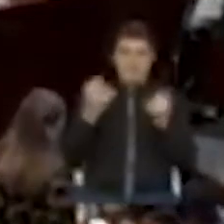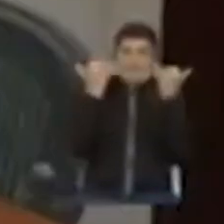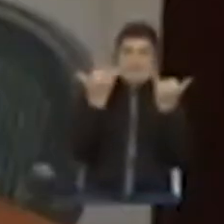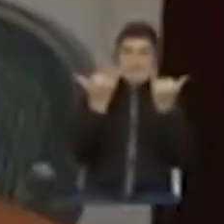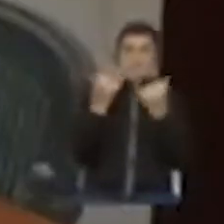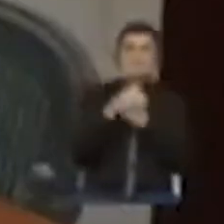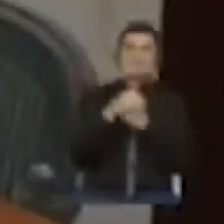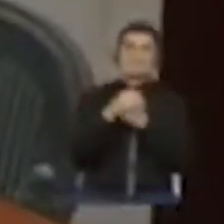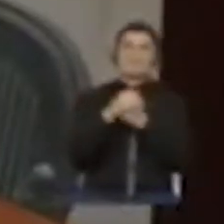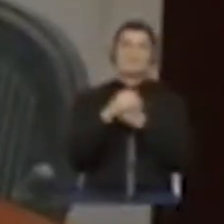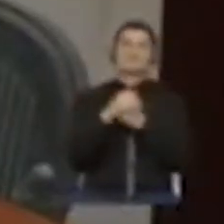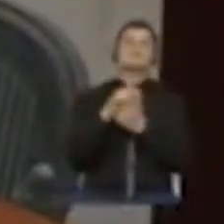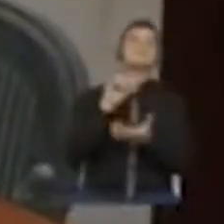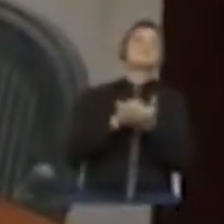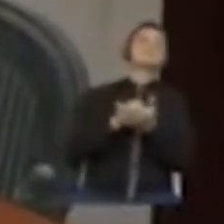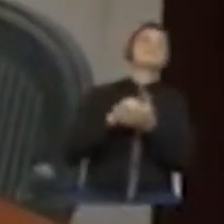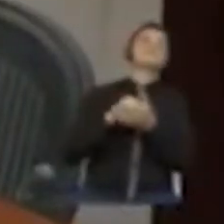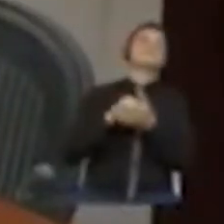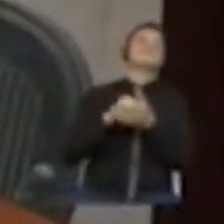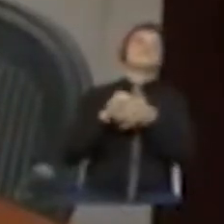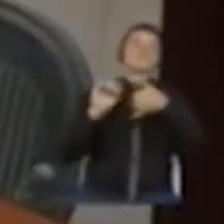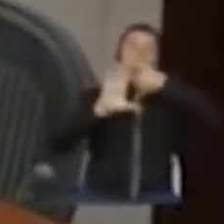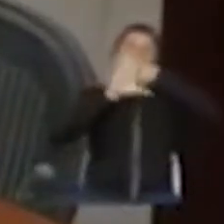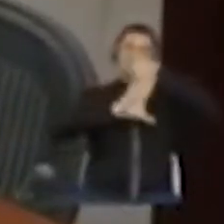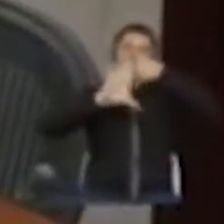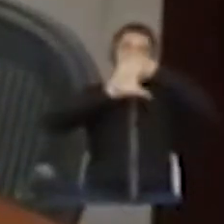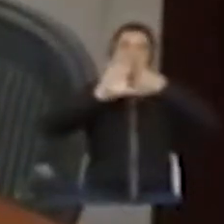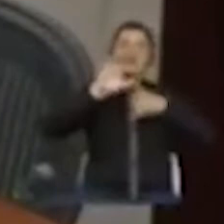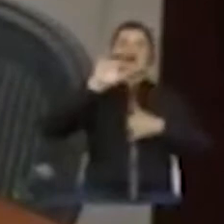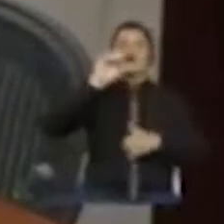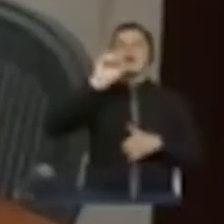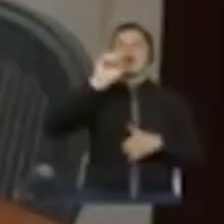el departamento de Arauca será más escuchado, como nunca.